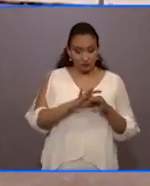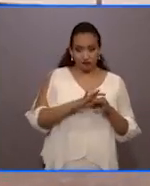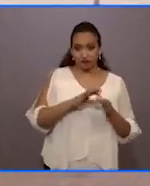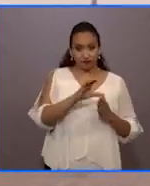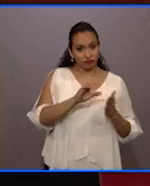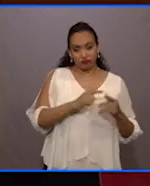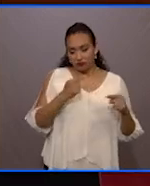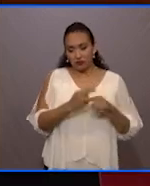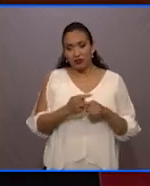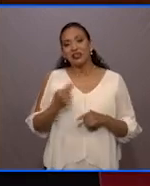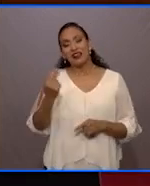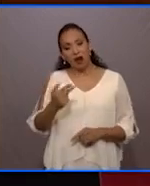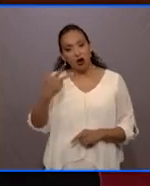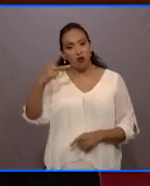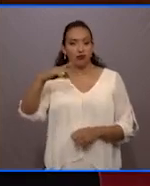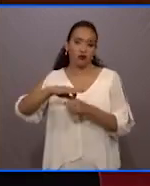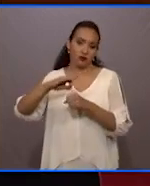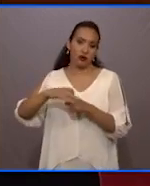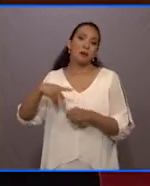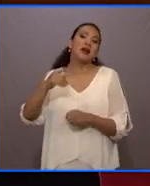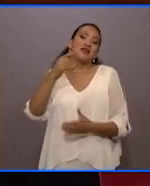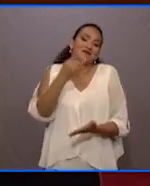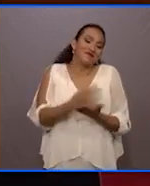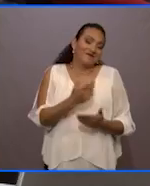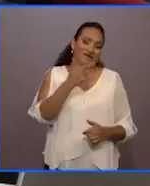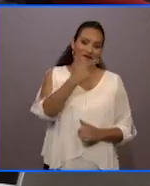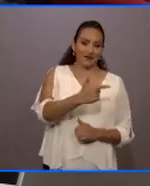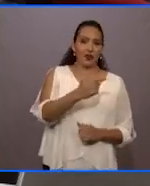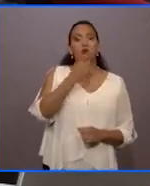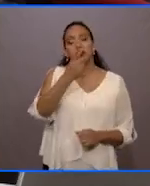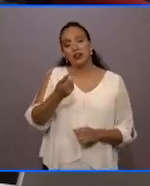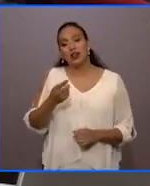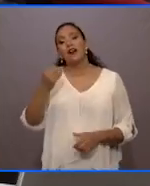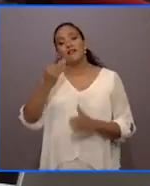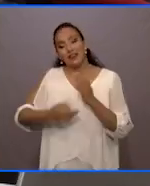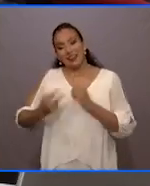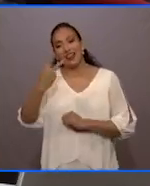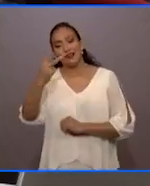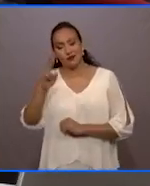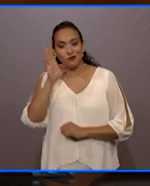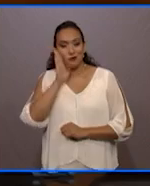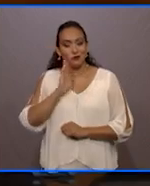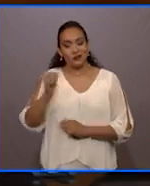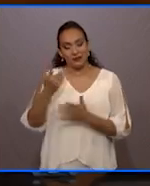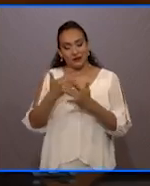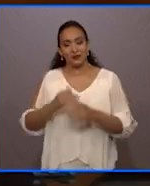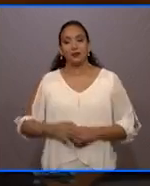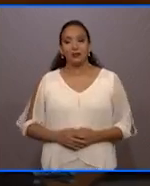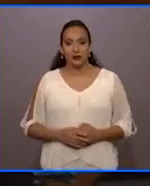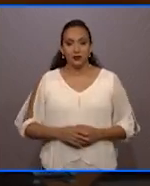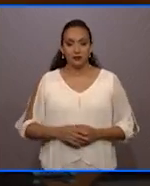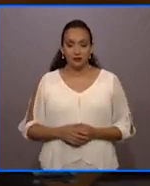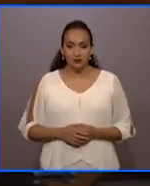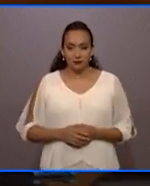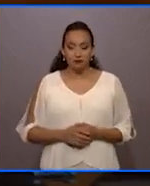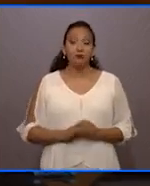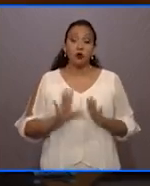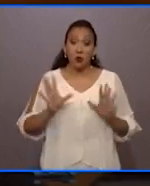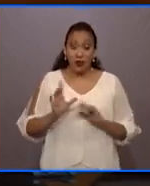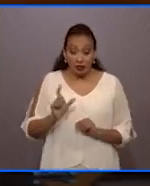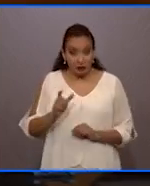8 votos. El asunto quedó pendiente para completar la votación por la ausencia de 2 ministros. Cuando ya existe un